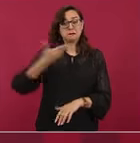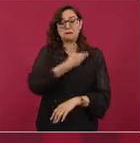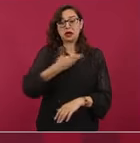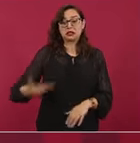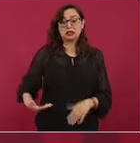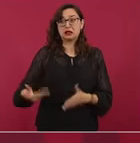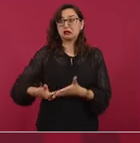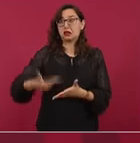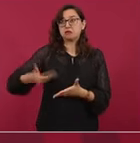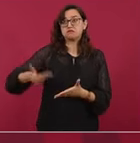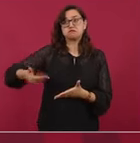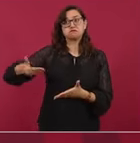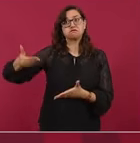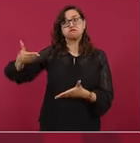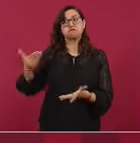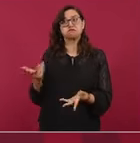Madero.